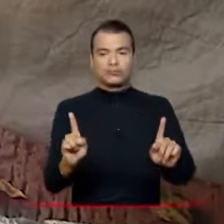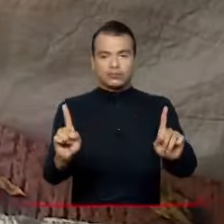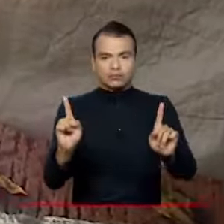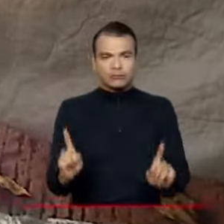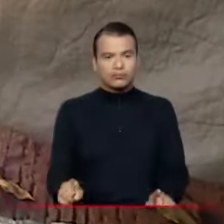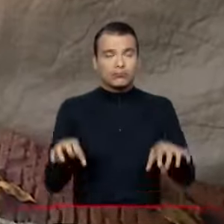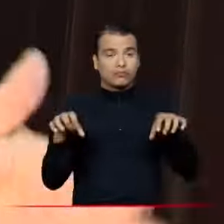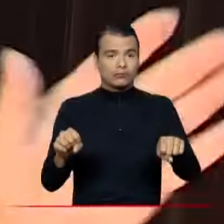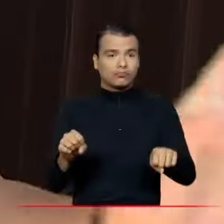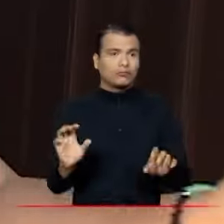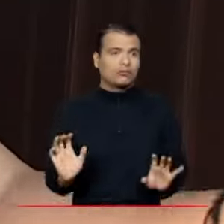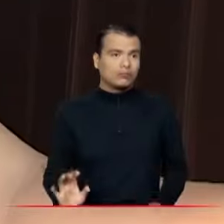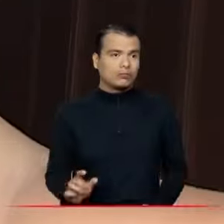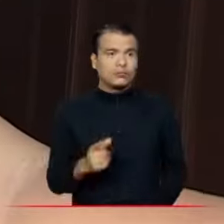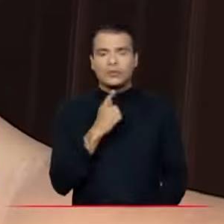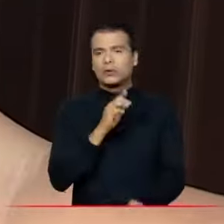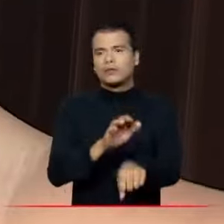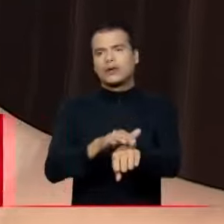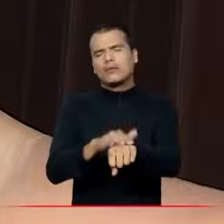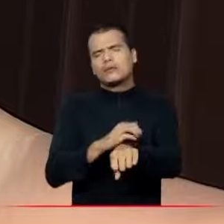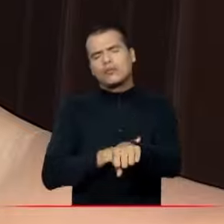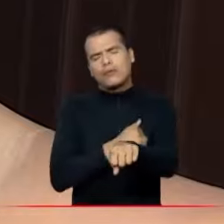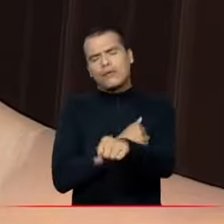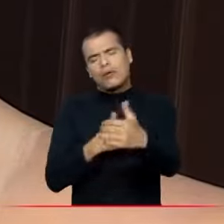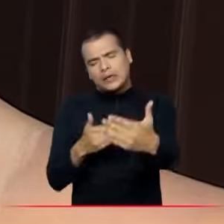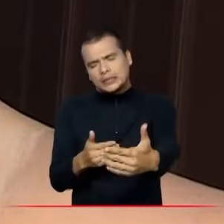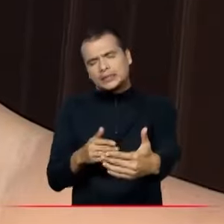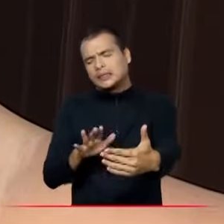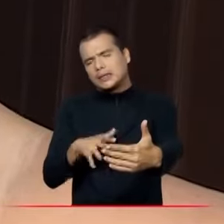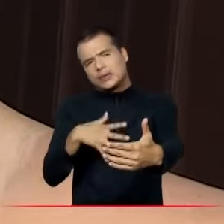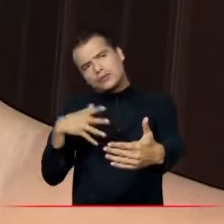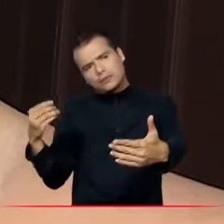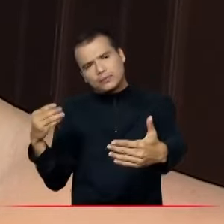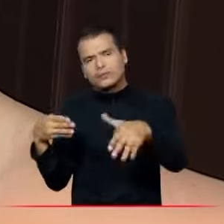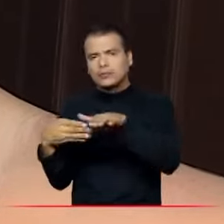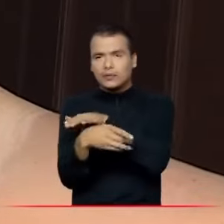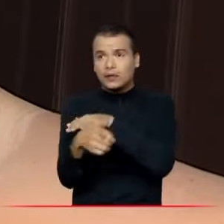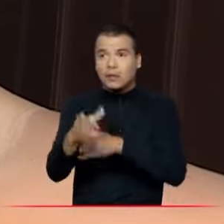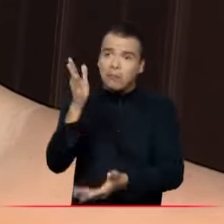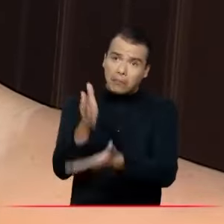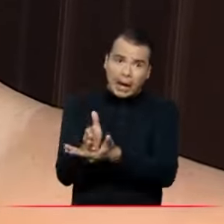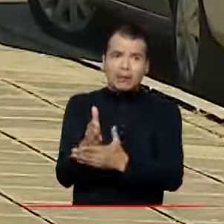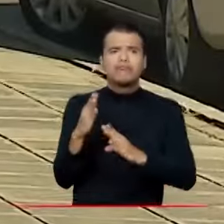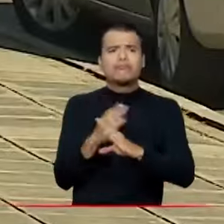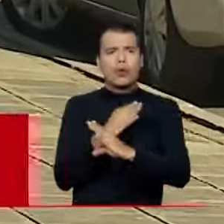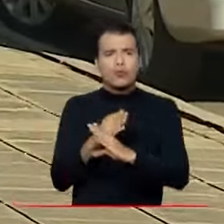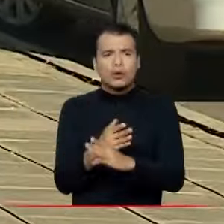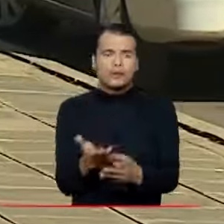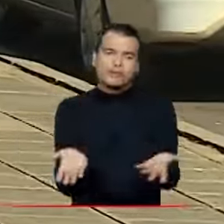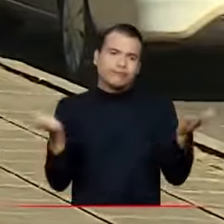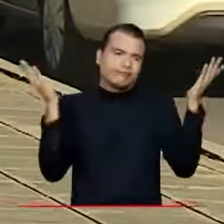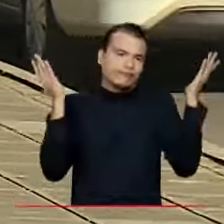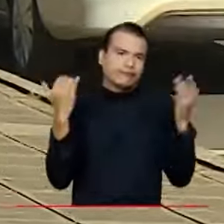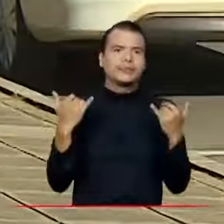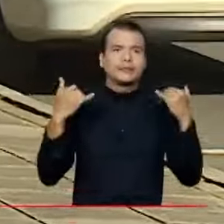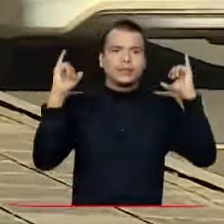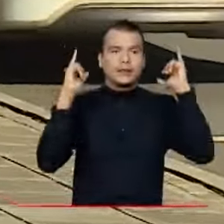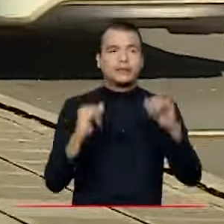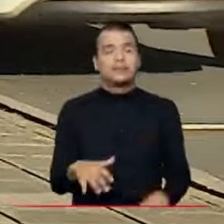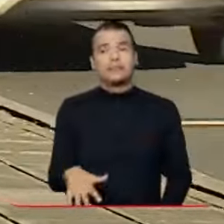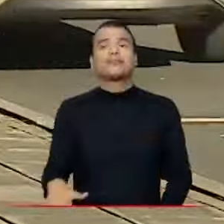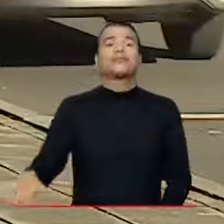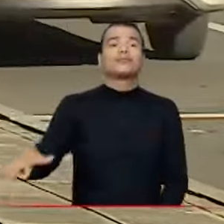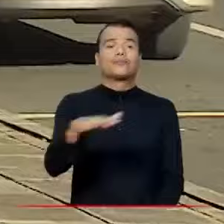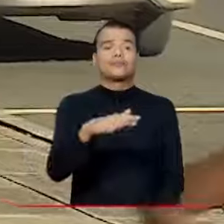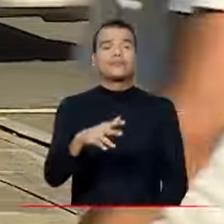Yo le digo, nomás déjeme el pedacito, pero no, es horrible. Y ya han habido accidentes aquí por eso, con tanto carro parqueado. Una difícil